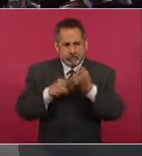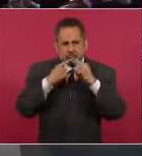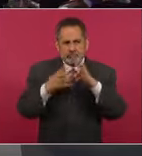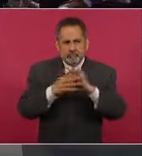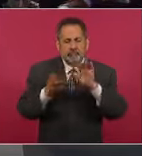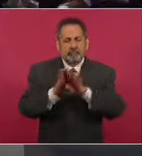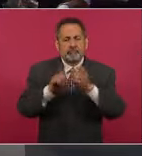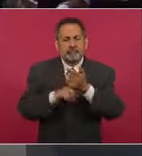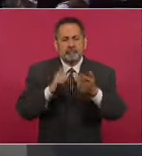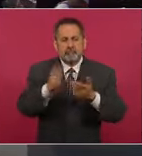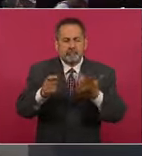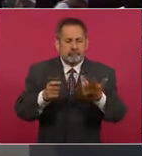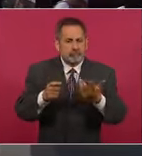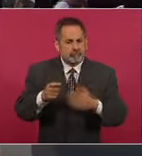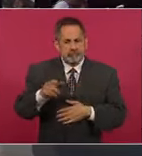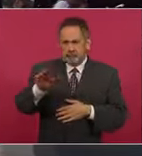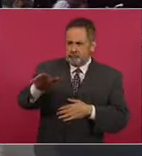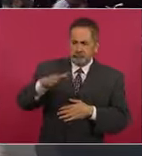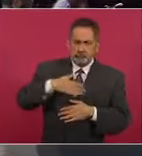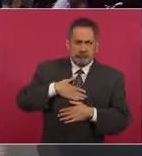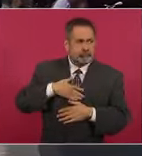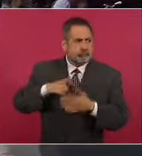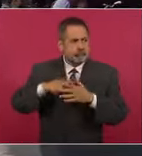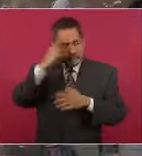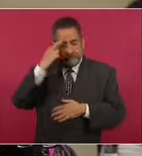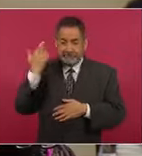que quieren que se cumpla la recomendación